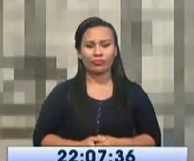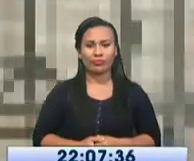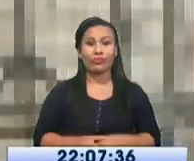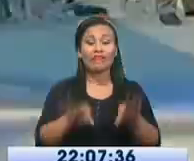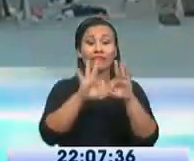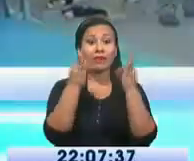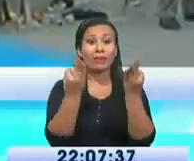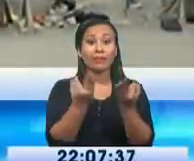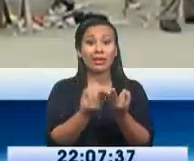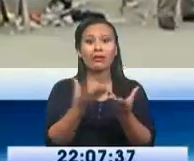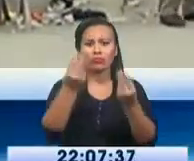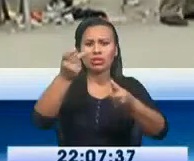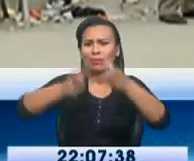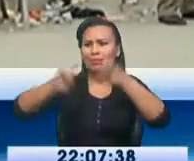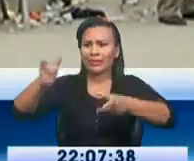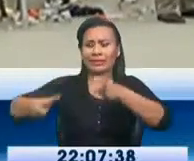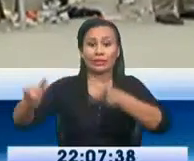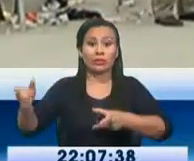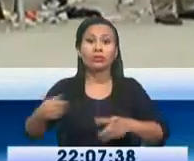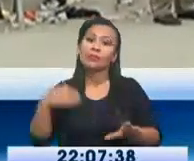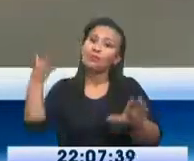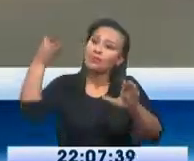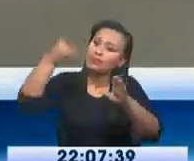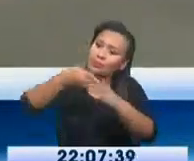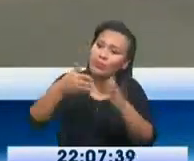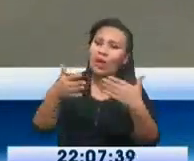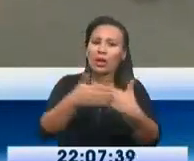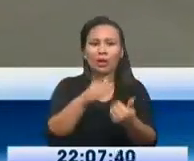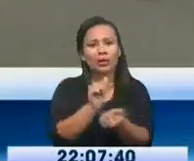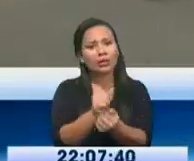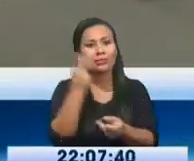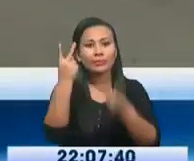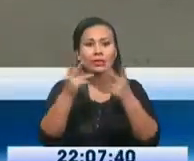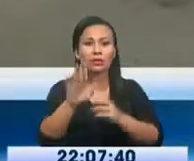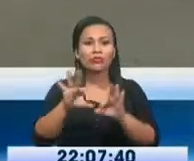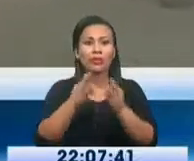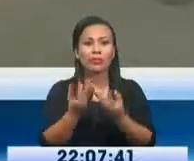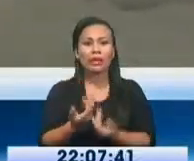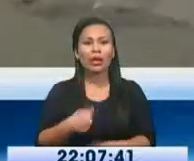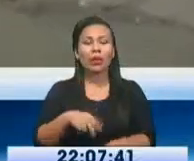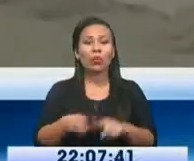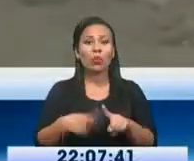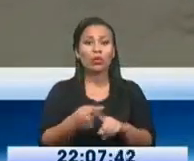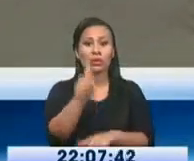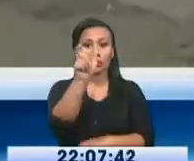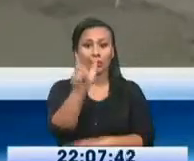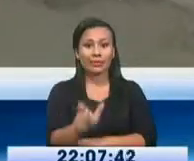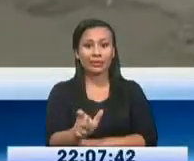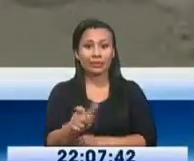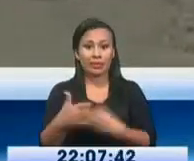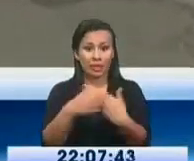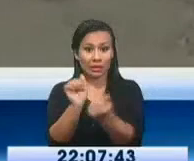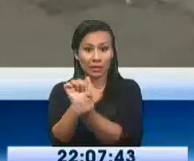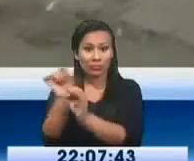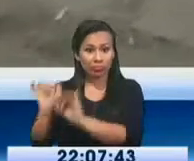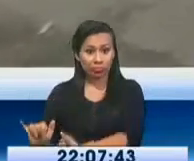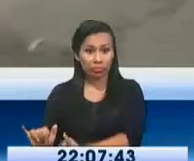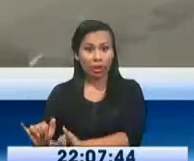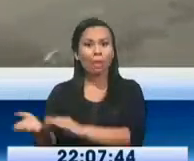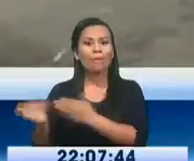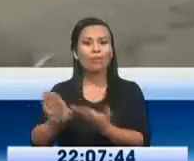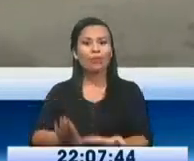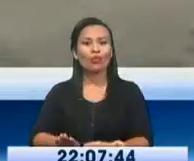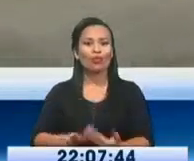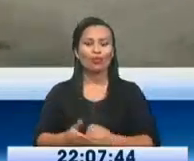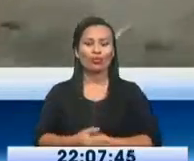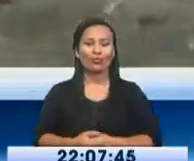Familiares de los internos al llegar de visita se enteraron de la noticia. Una persona privada de su libertad había fallecido al interior de su